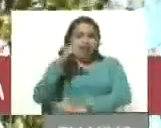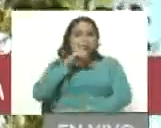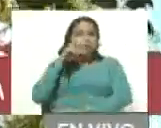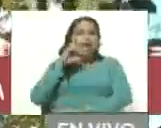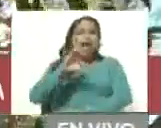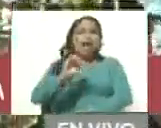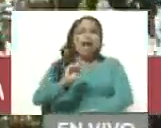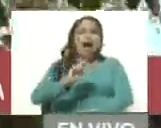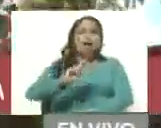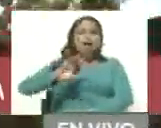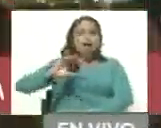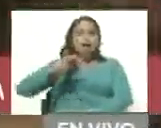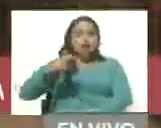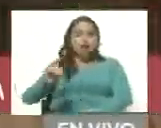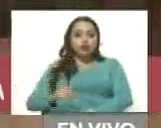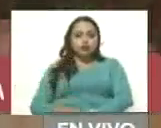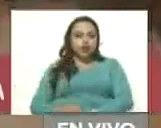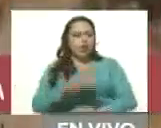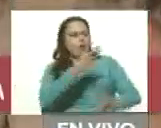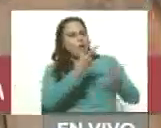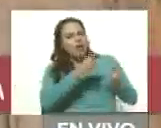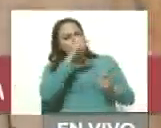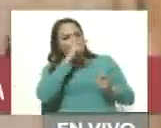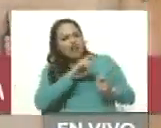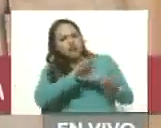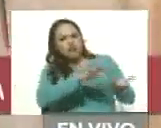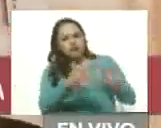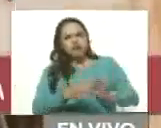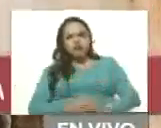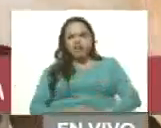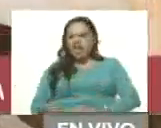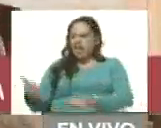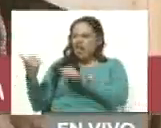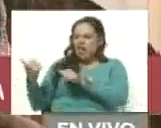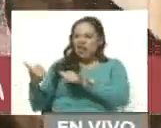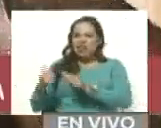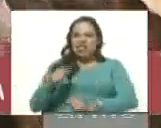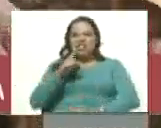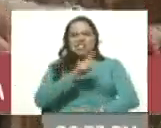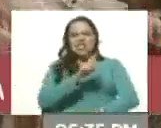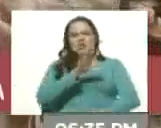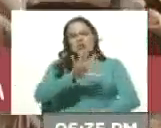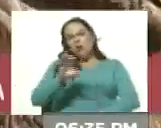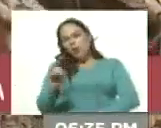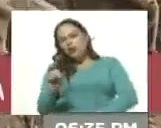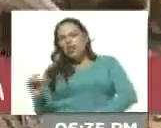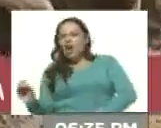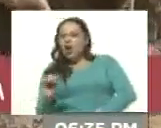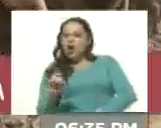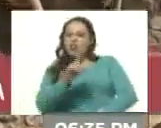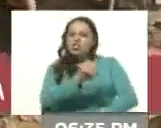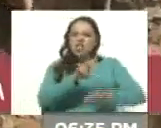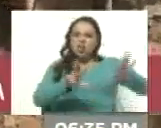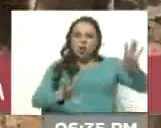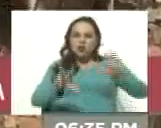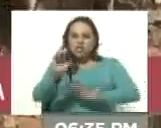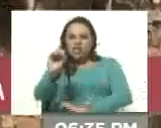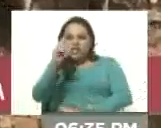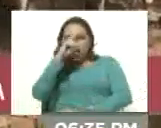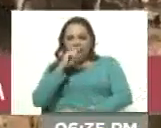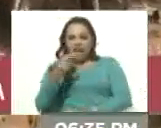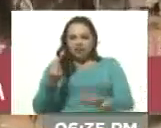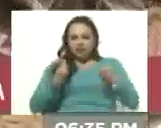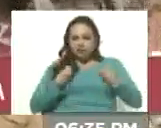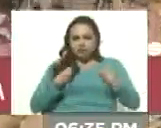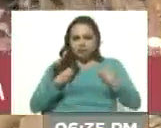cuántos años tiene ese árbol de tener como socio 150 casi 180 años de vida un árbol también